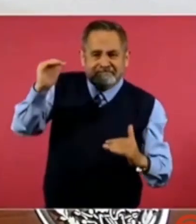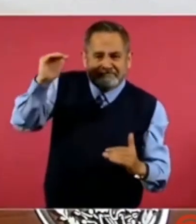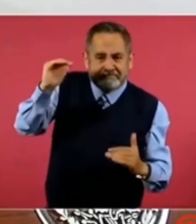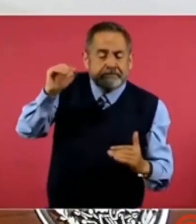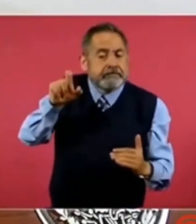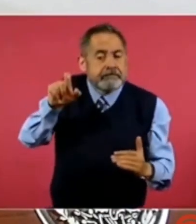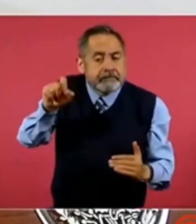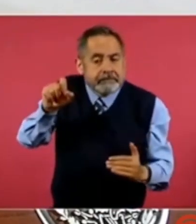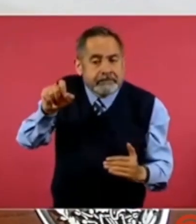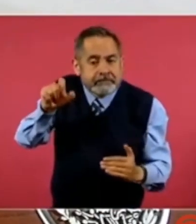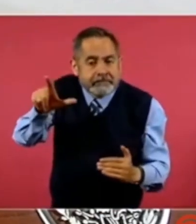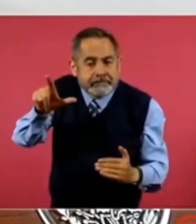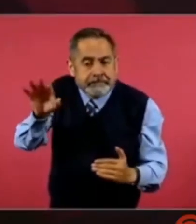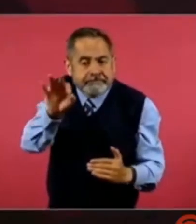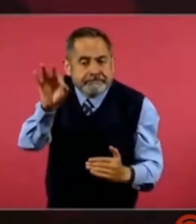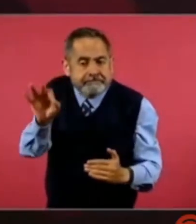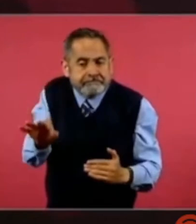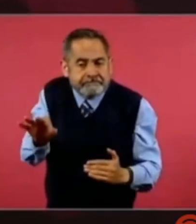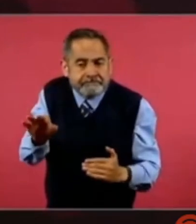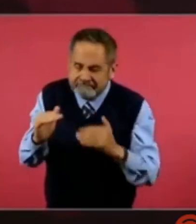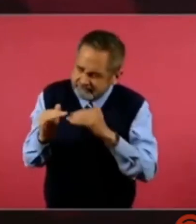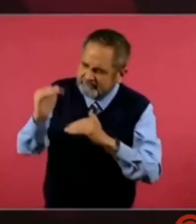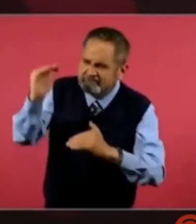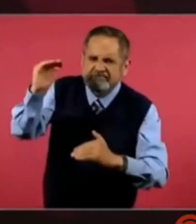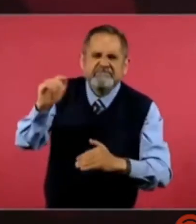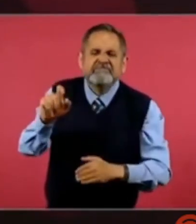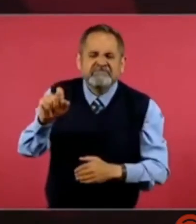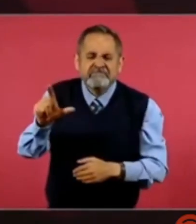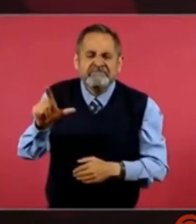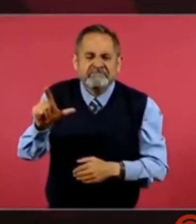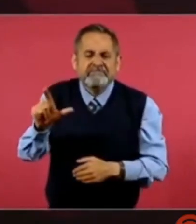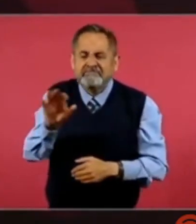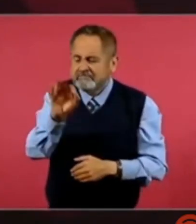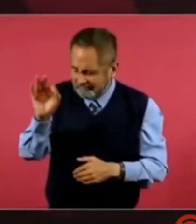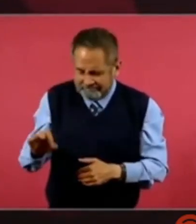27% de ventaja.